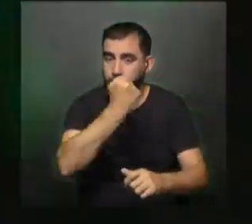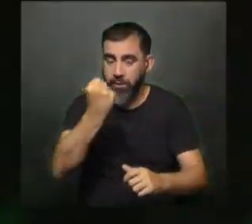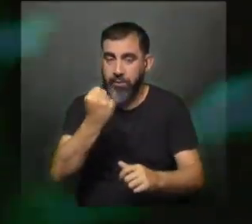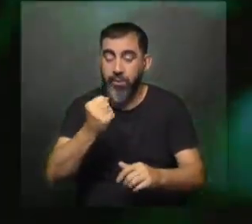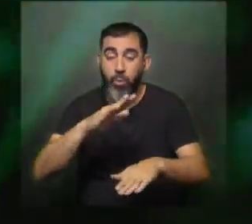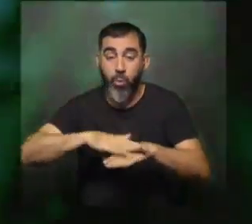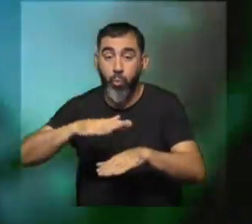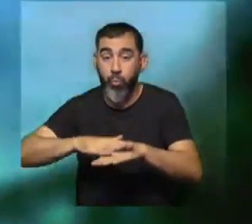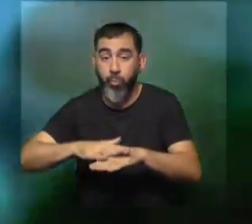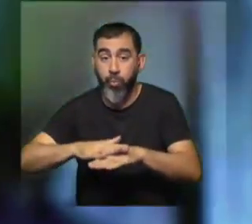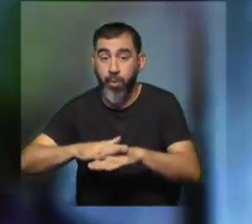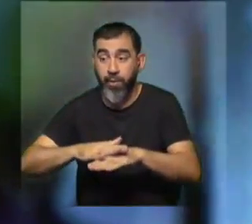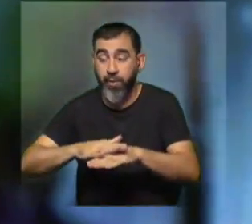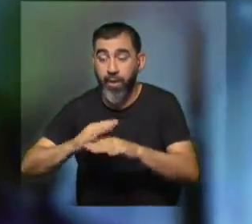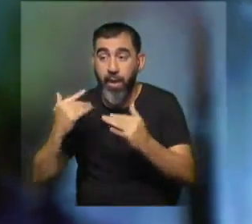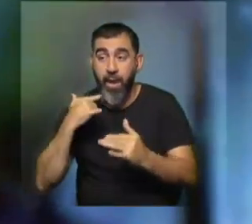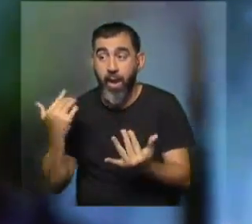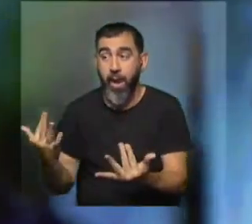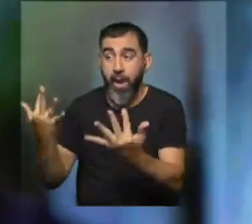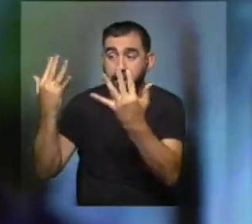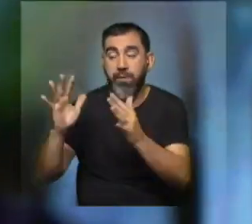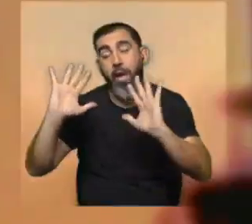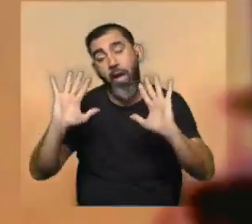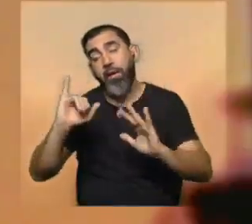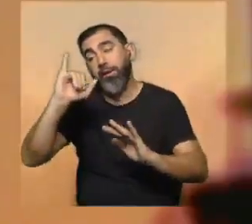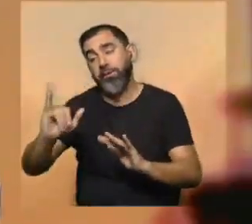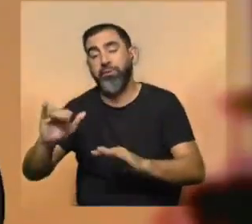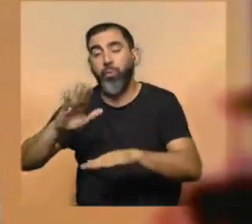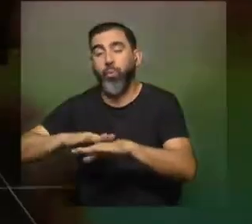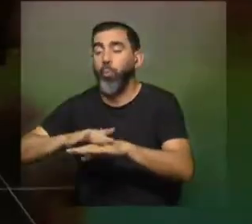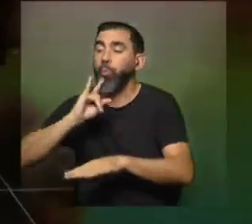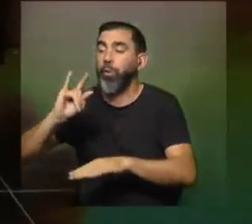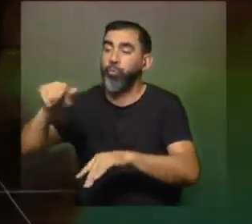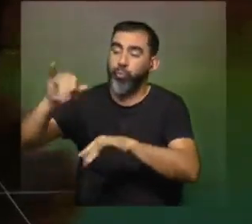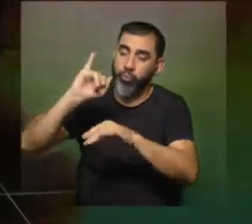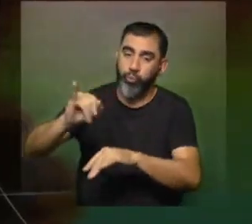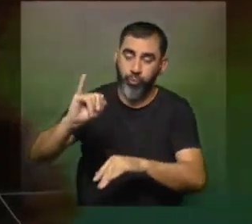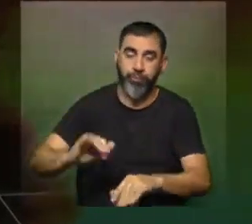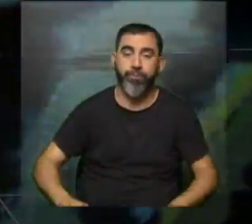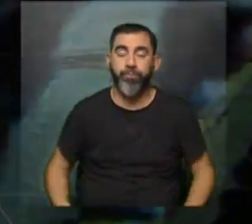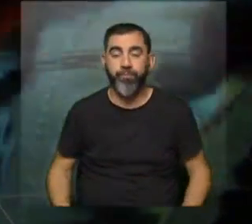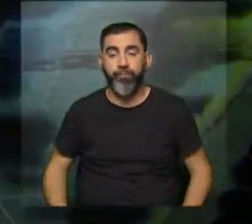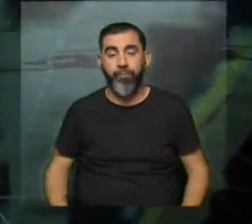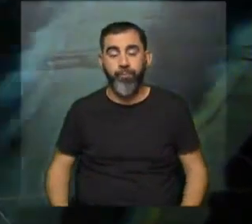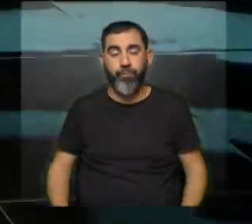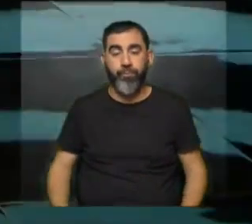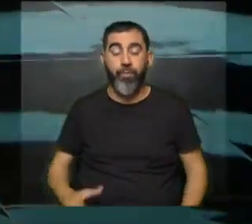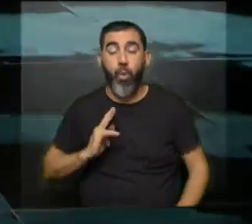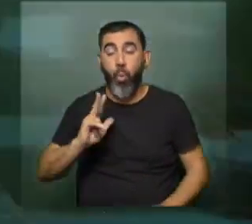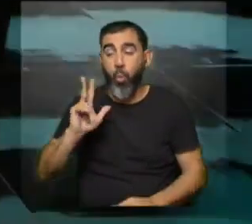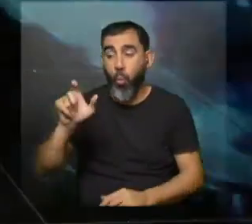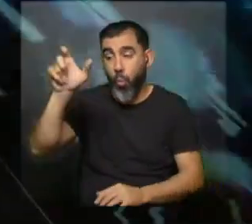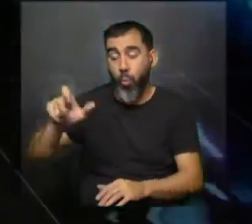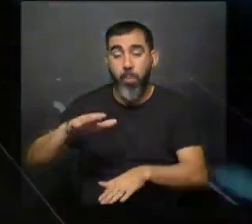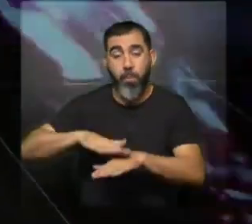a la existencia de las emisiones de gases de efecto invernadero, bueno, efectivamente ahí tenés que el humano tuvo